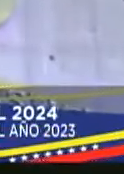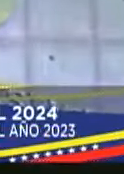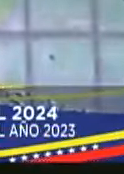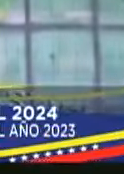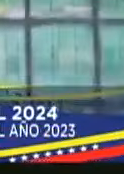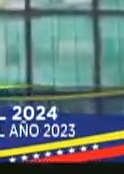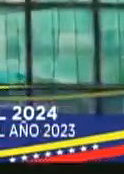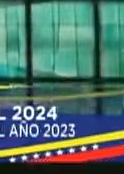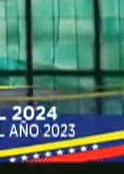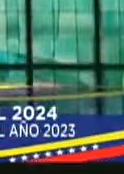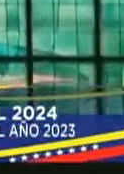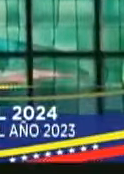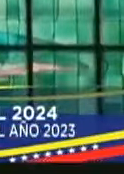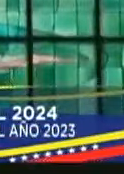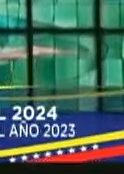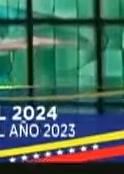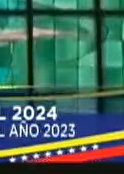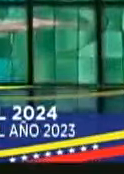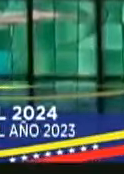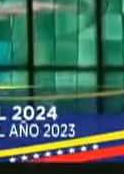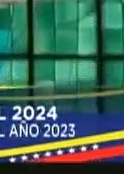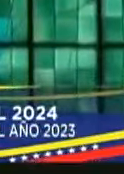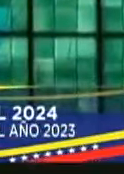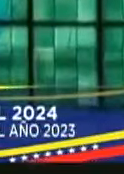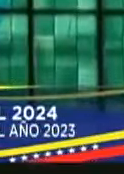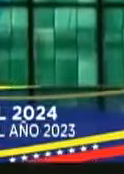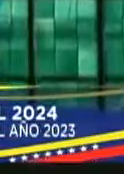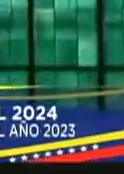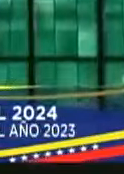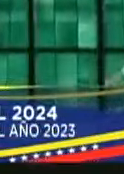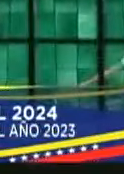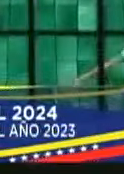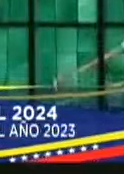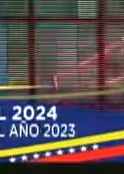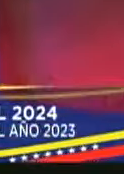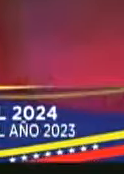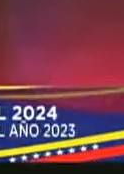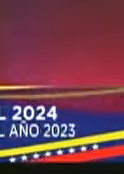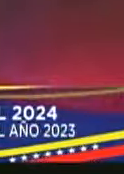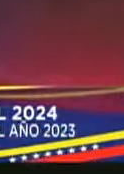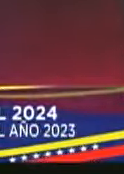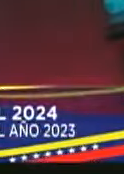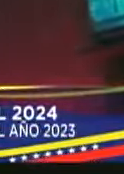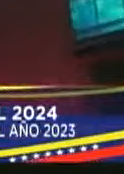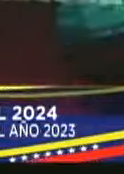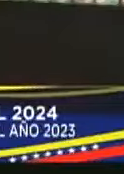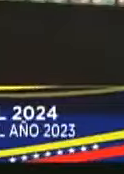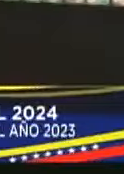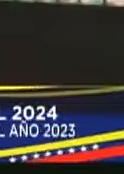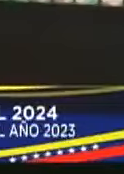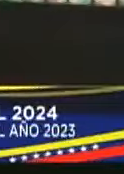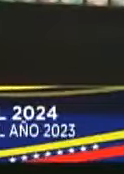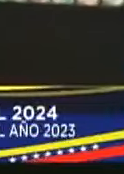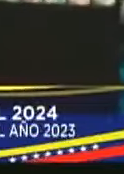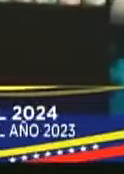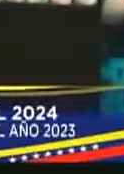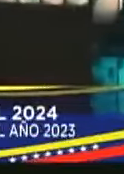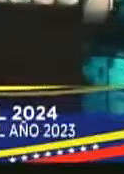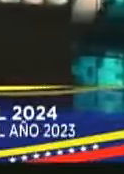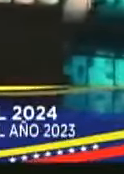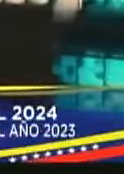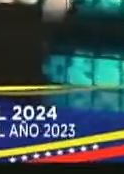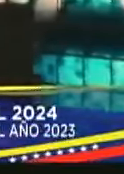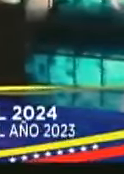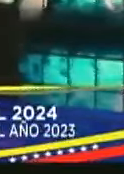la patria, disponer de un órgano jurisdiccional que brinde la justicia verdadera, sin dilaciones, y explicaba que esos son los cimientos